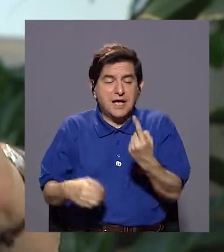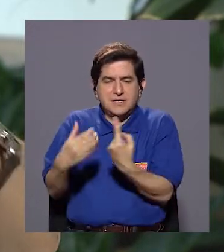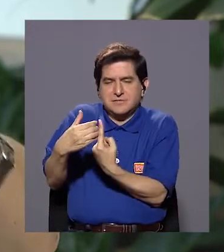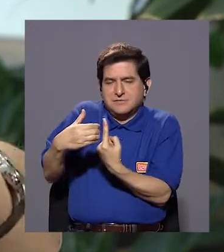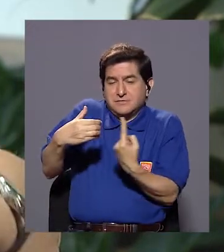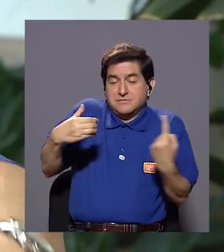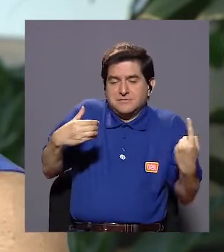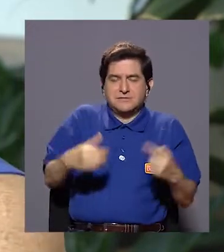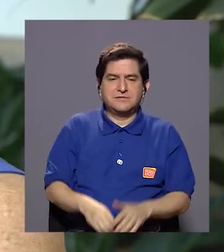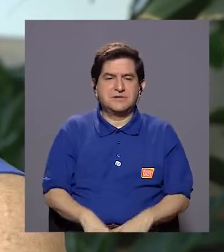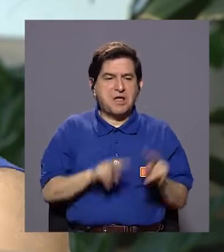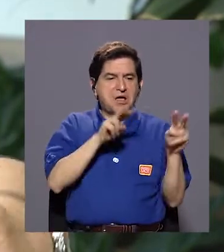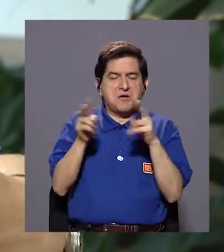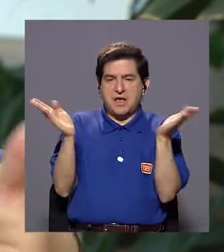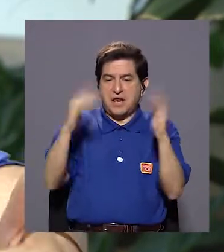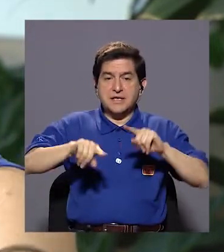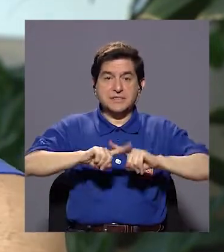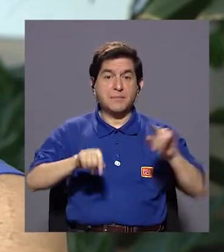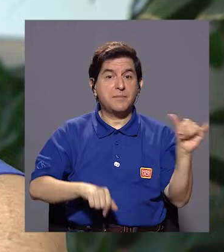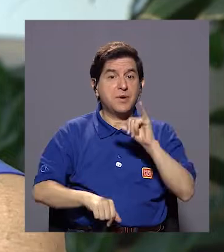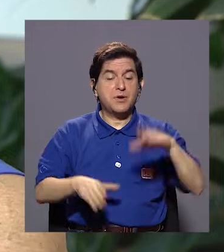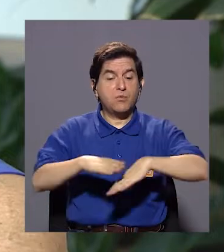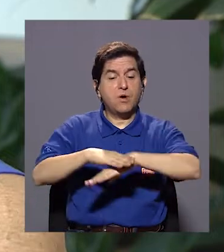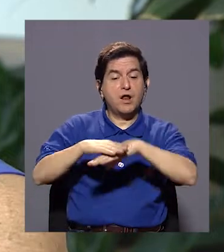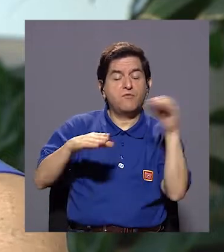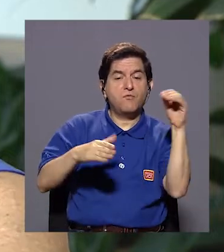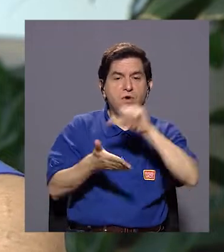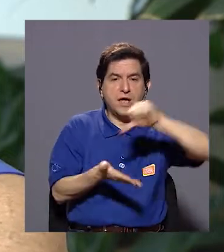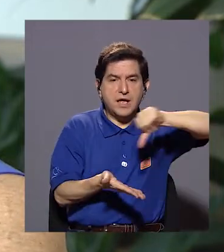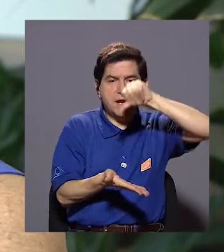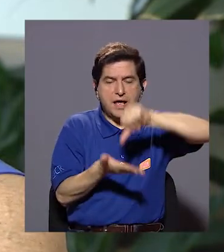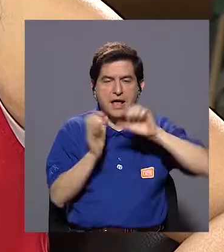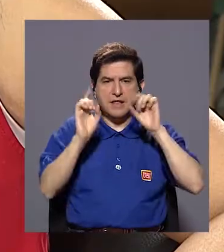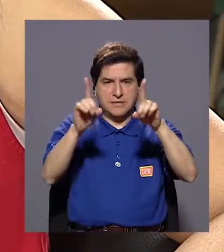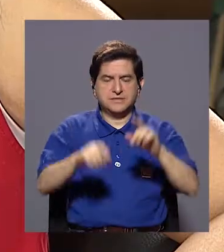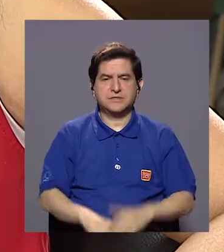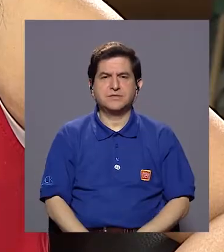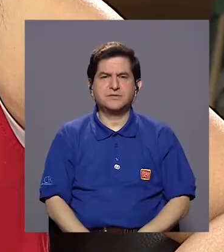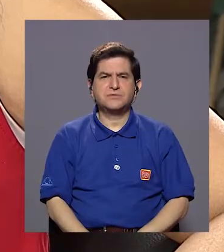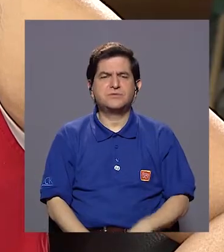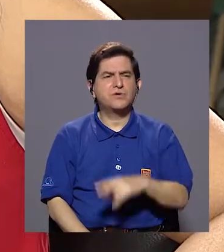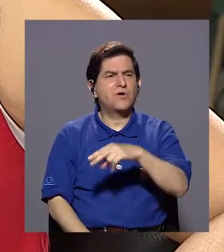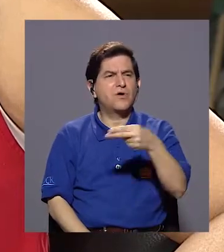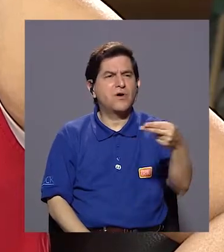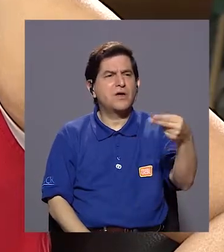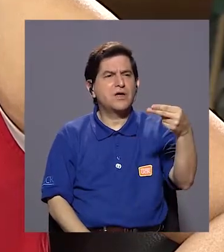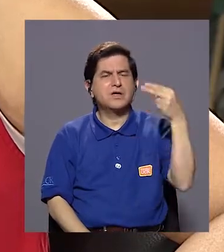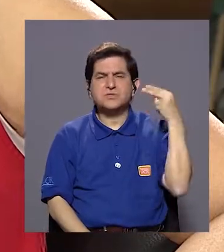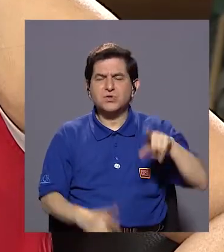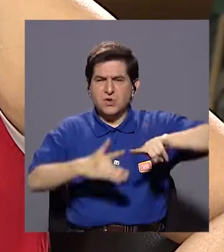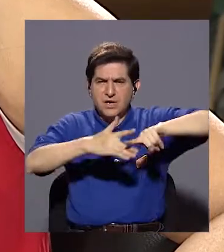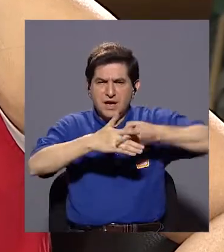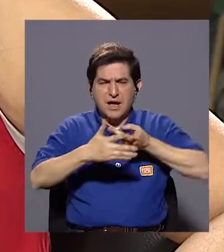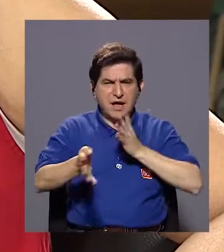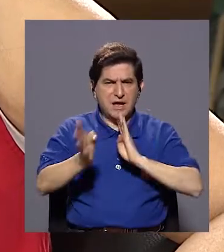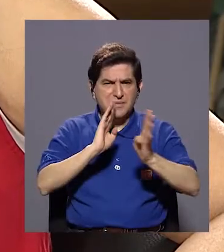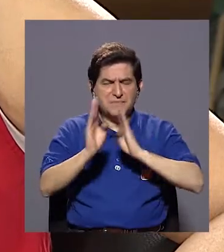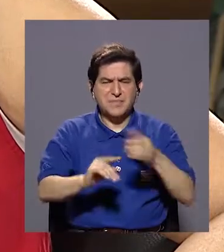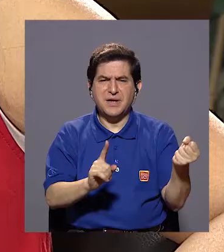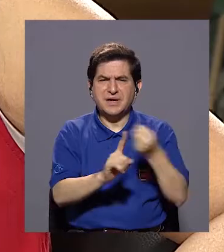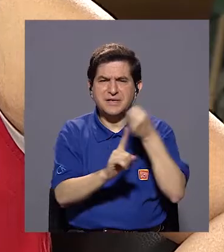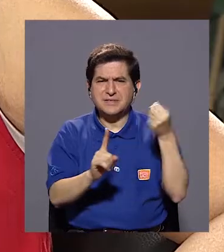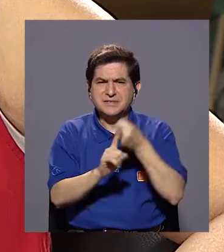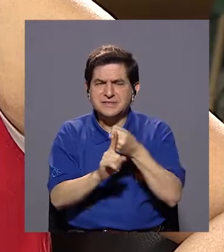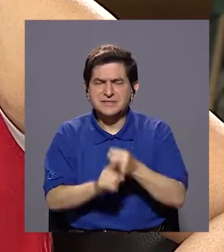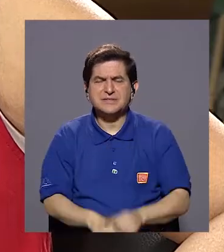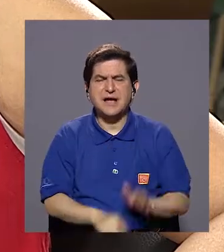aislados, digamos, que no hay mucha vigilancia, pero también se da fuera del centro educativo. Liliana, a nivel histórico, ¿desde cuándo empezamos a hablar de bullying? ¿Por qué